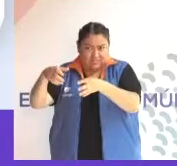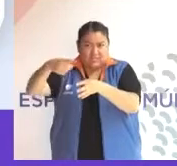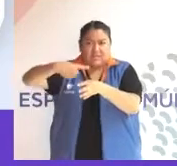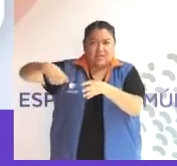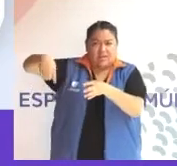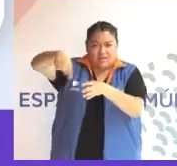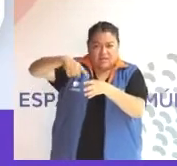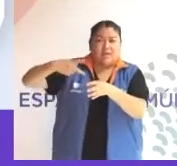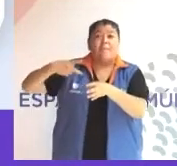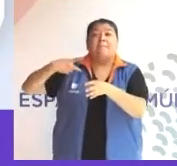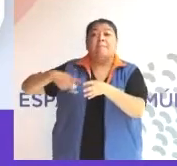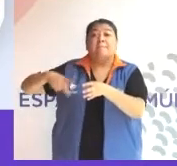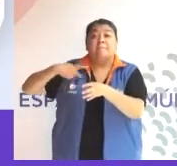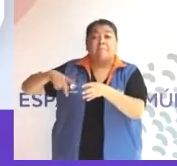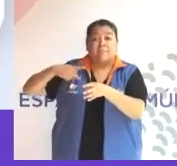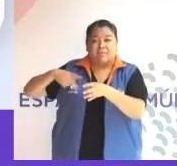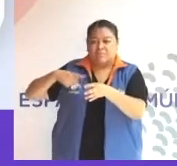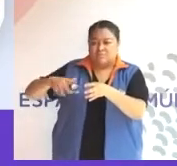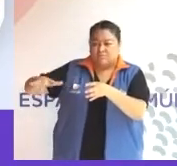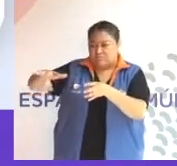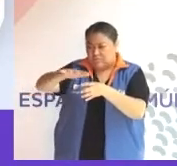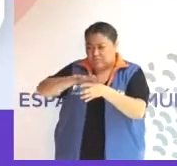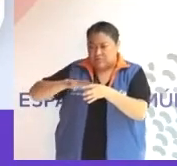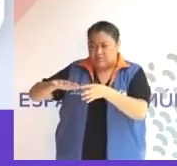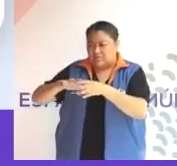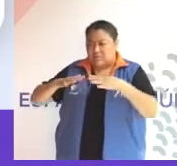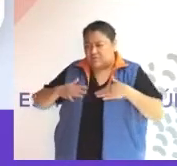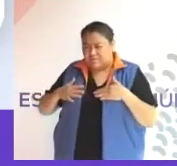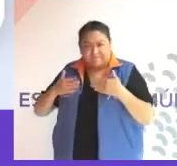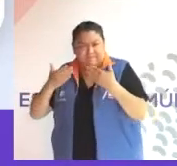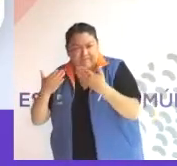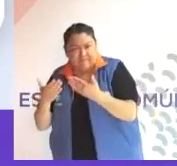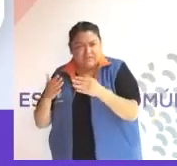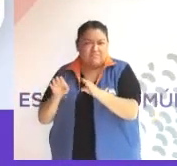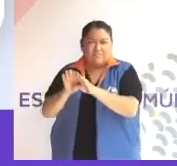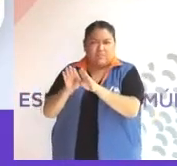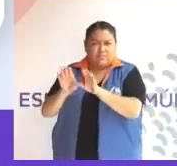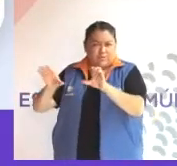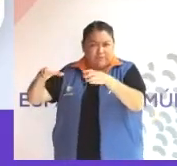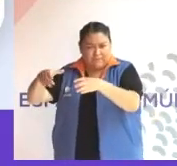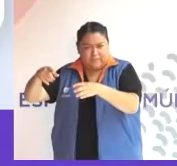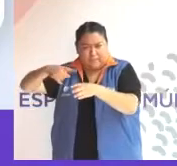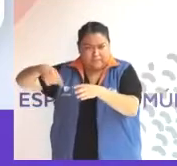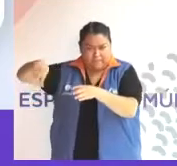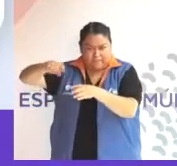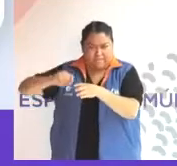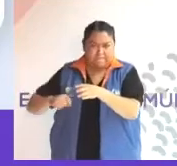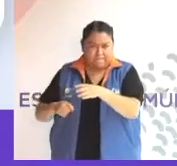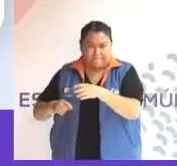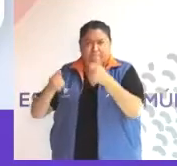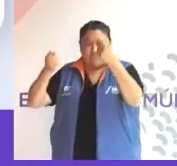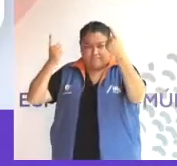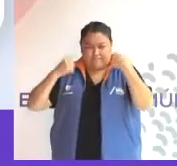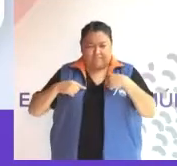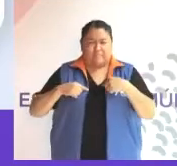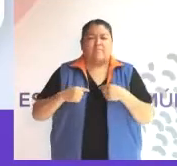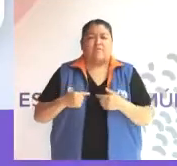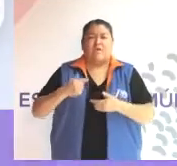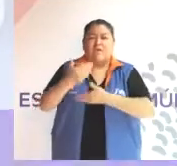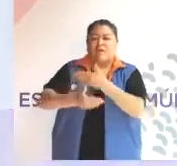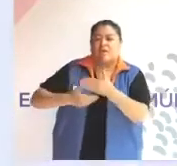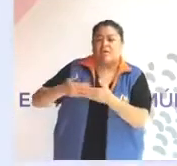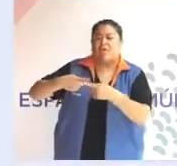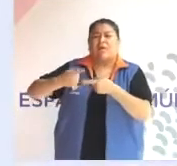confianza pública hacia la sociedad civil organizada. Y en él presento con mucho gusto en